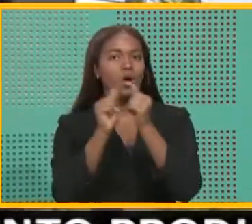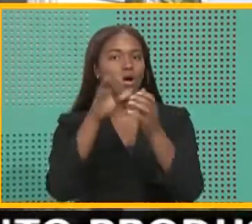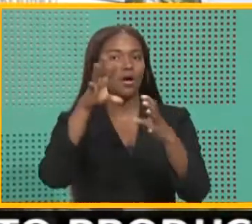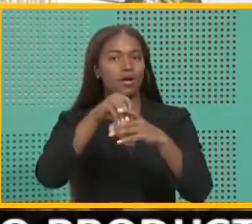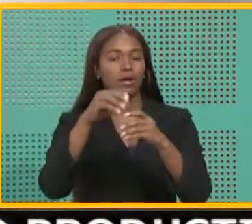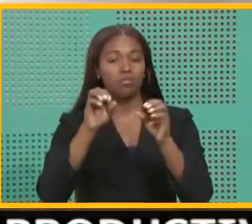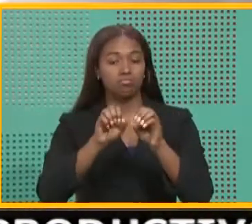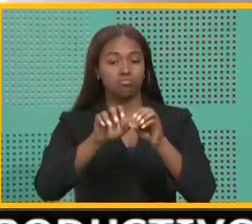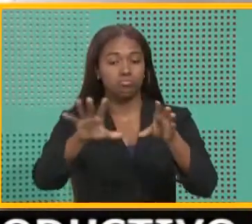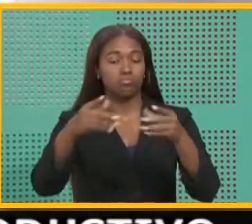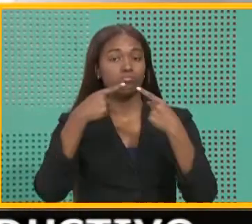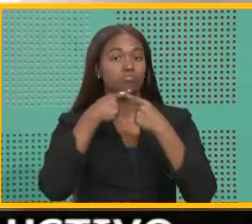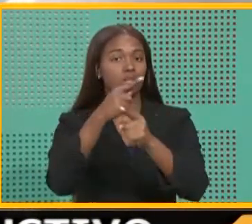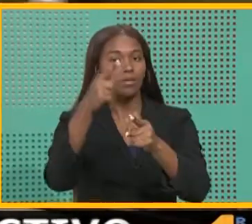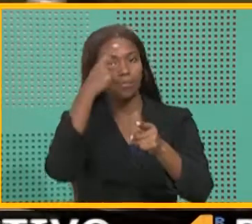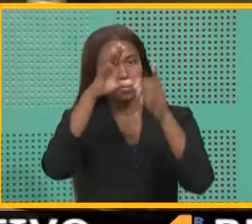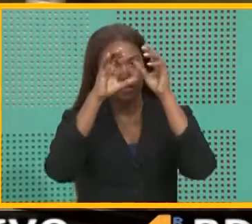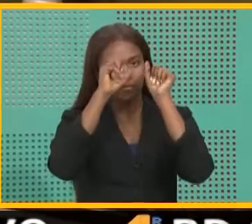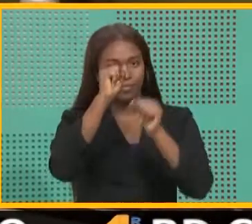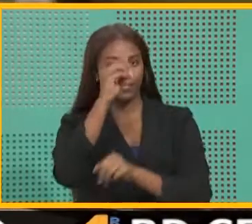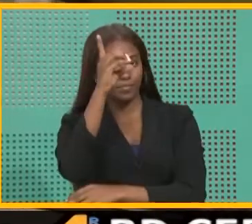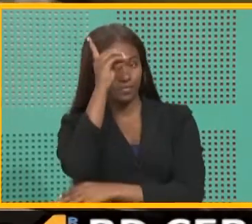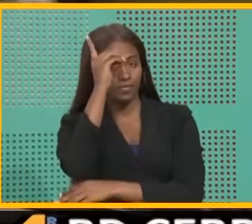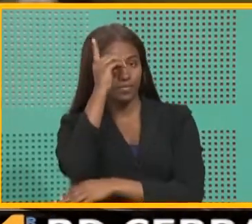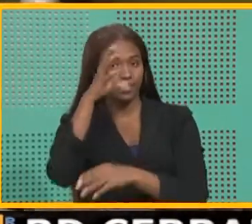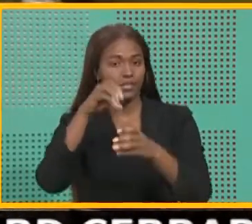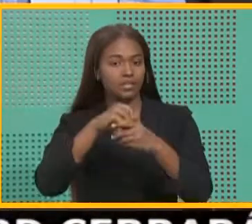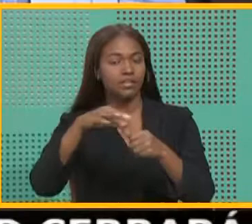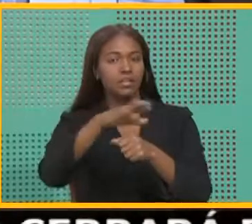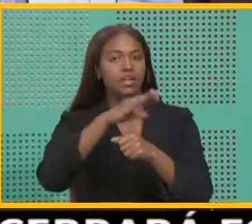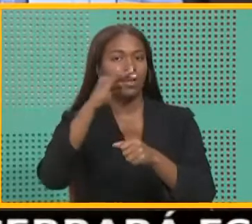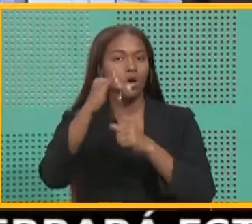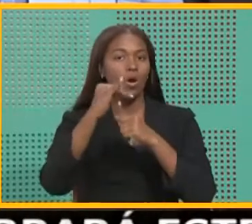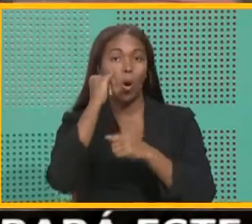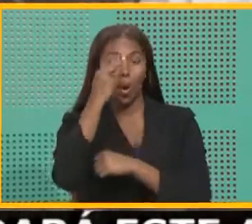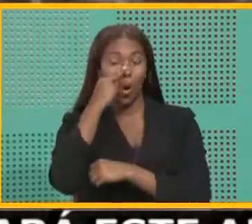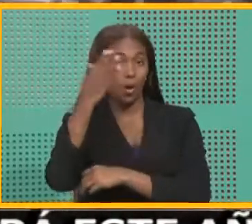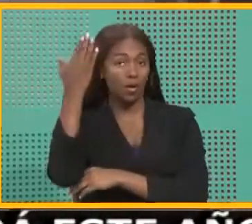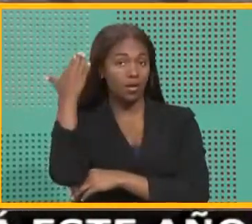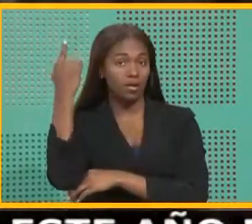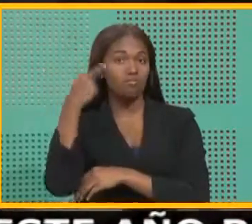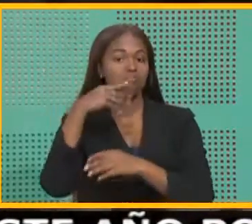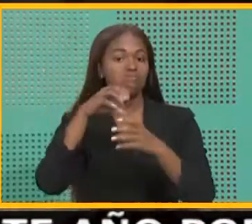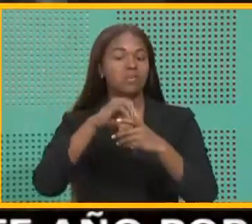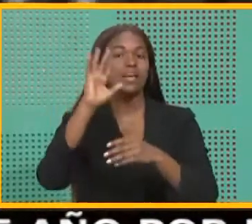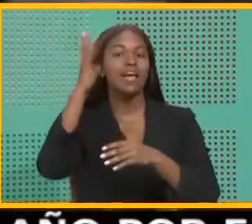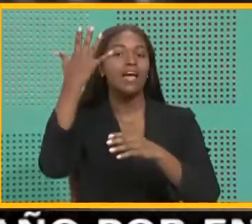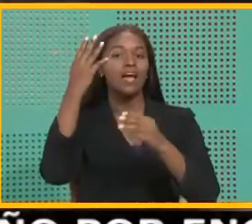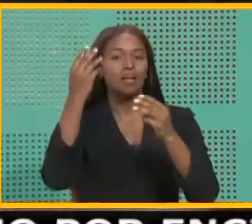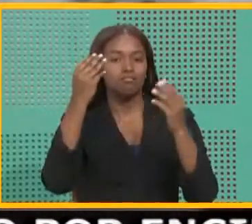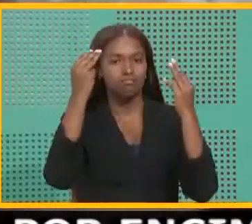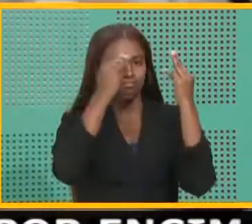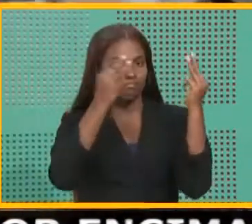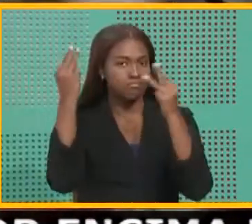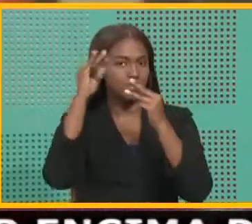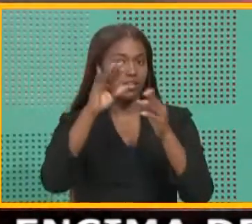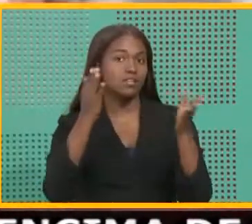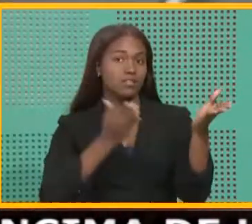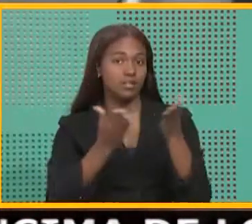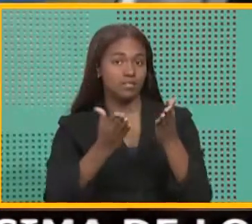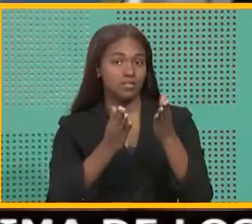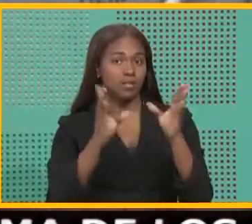de la expansión anunciada por el presidente Danilo Medina en junio pasado, con ocasión del quinto aniversario del servicio. Más